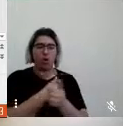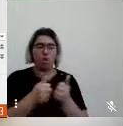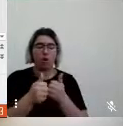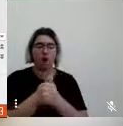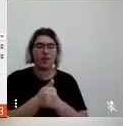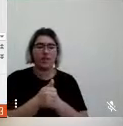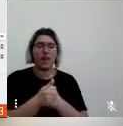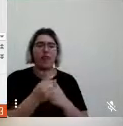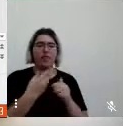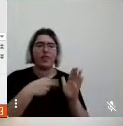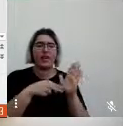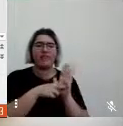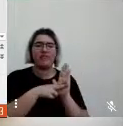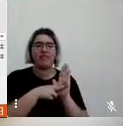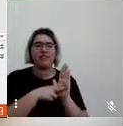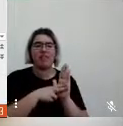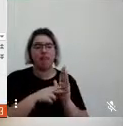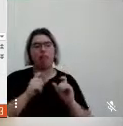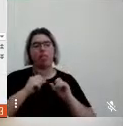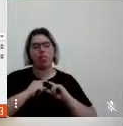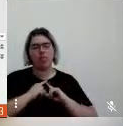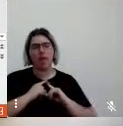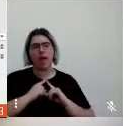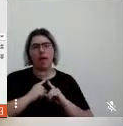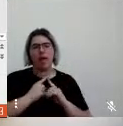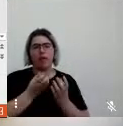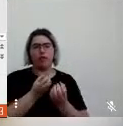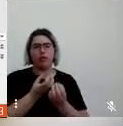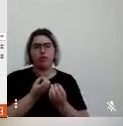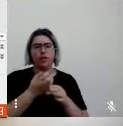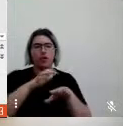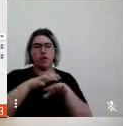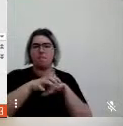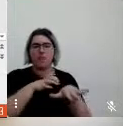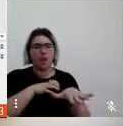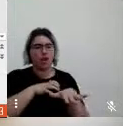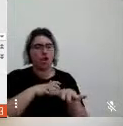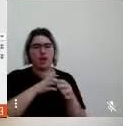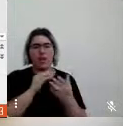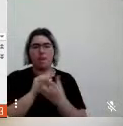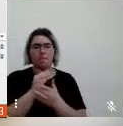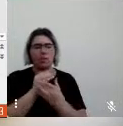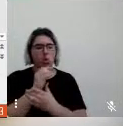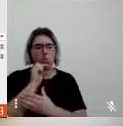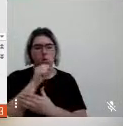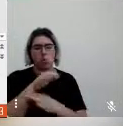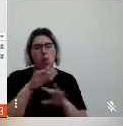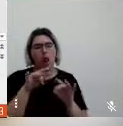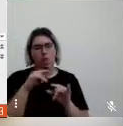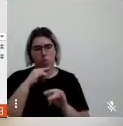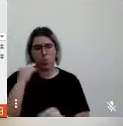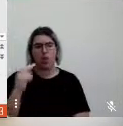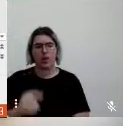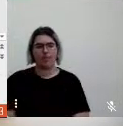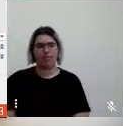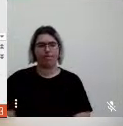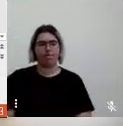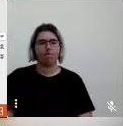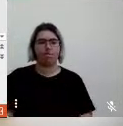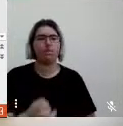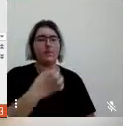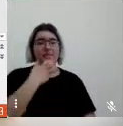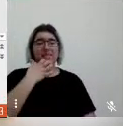esa etiqueta va a decirnos que mayoritariamente lo que contiene ese producto es azúcar, ¿vale? Sin embargo, si son unas